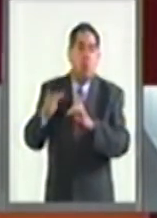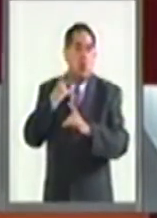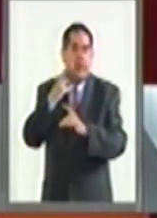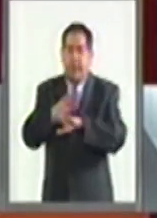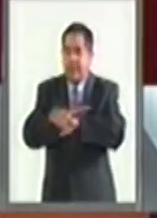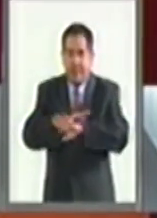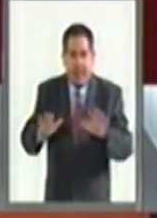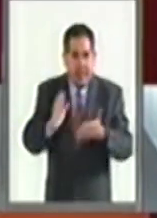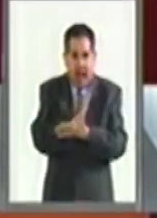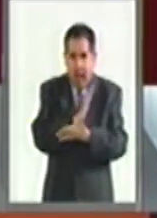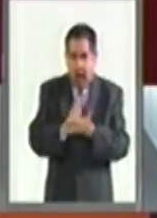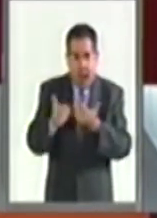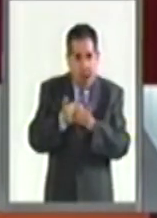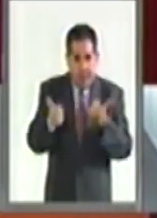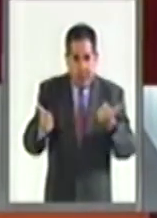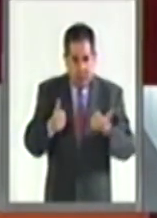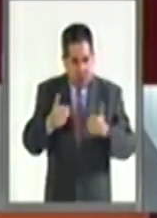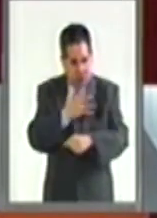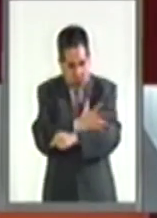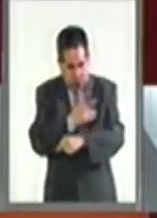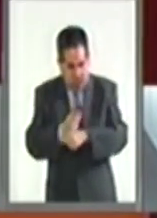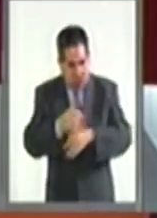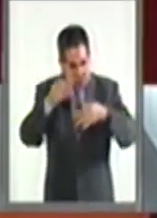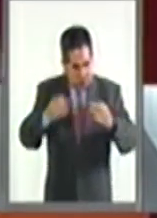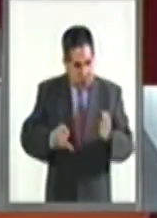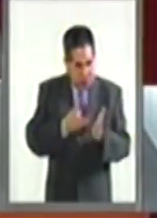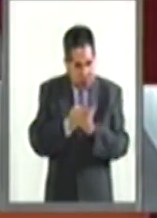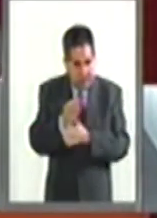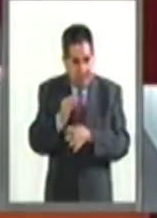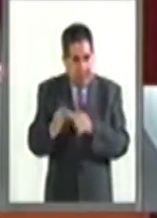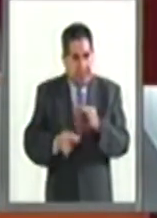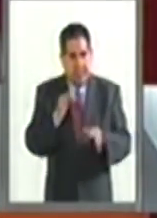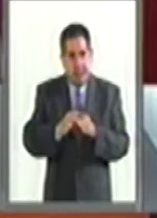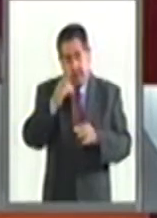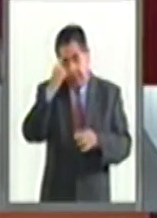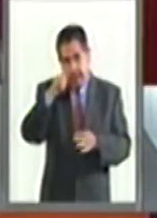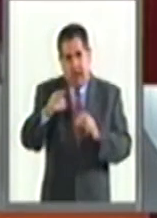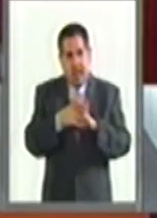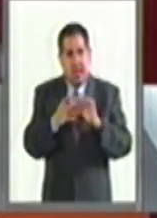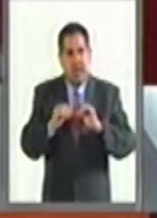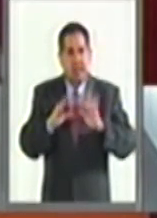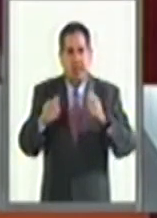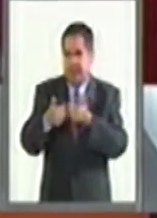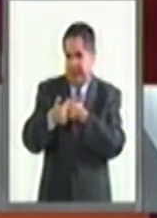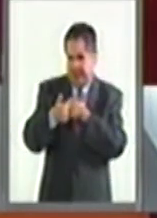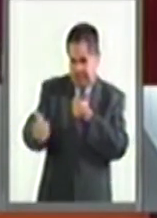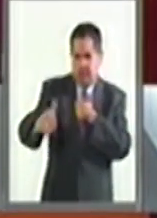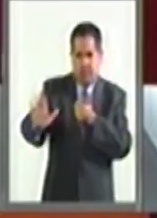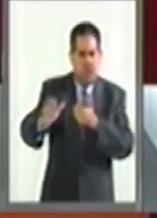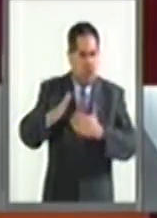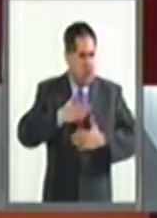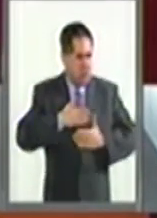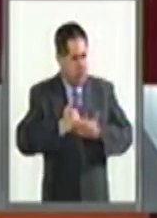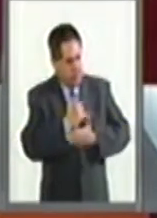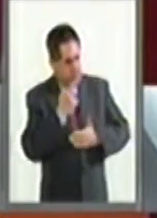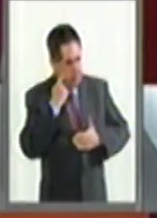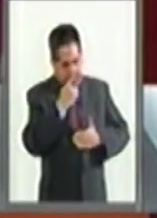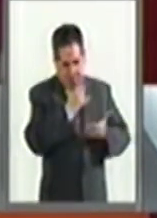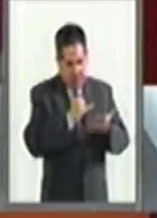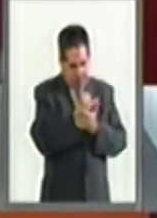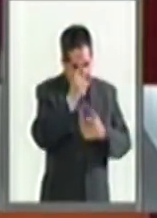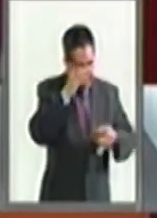partidistas, capaces, íntegros, independientes, que garanticen la división de poderes con el